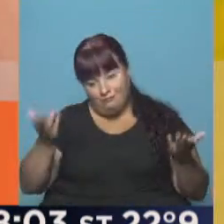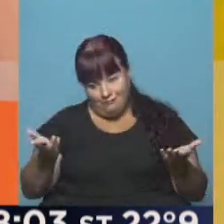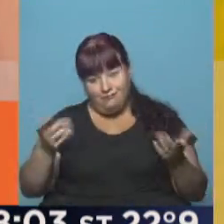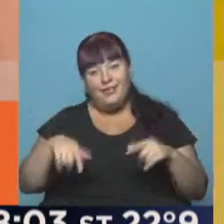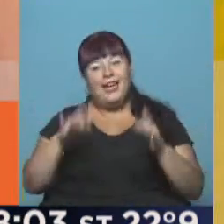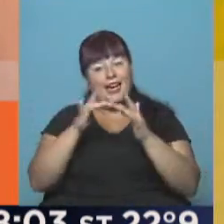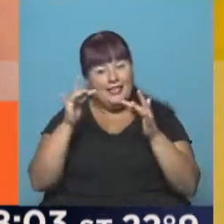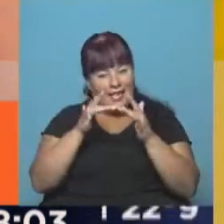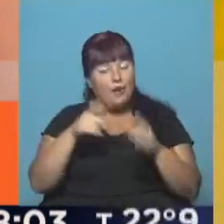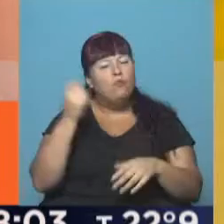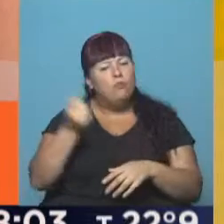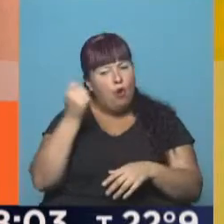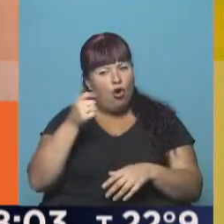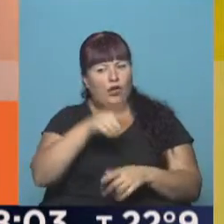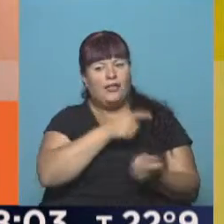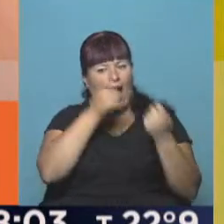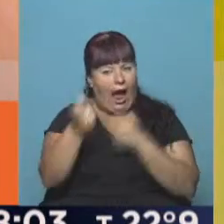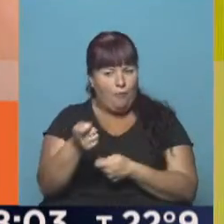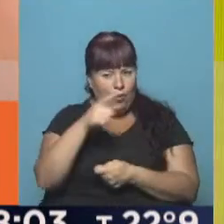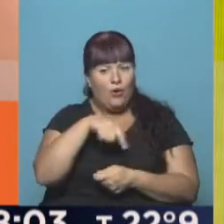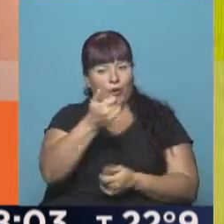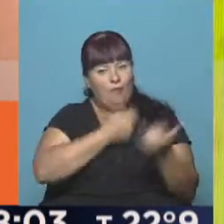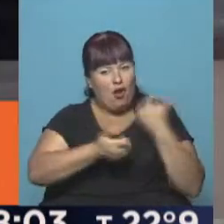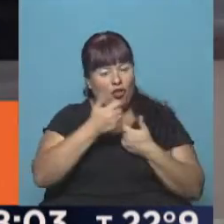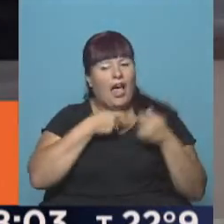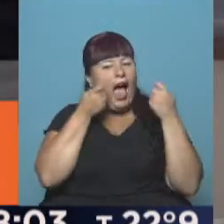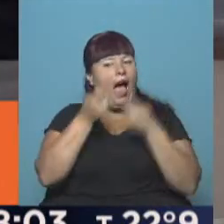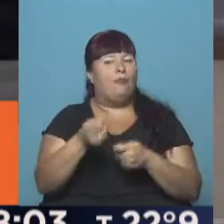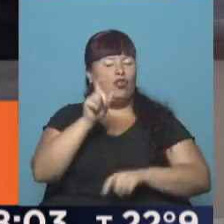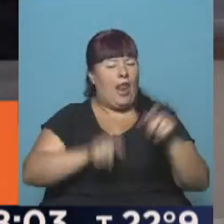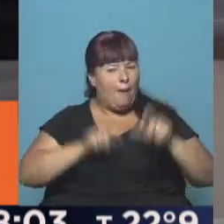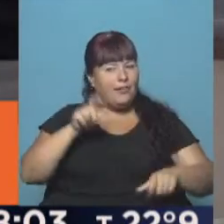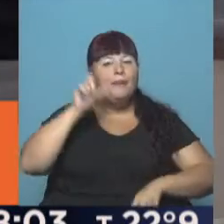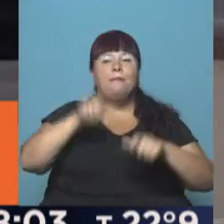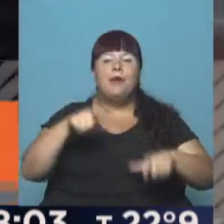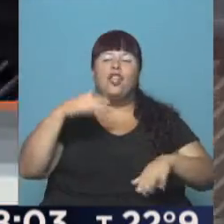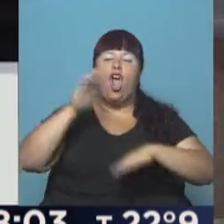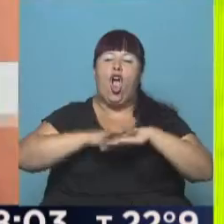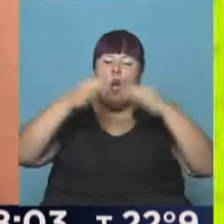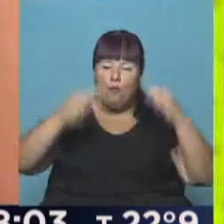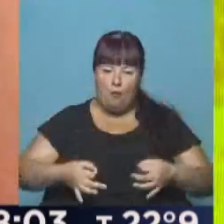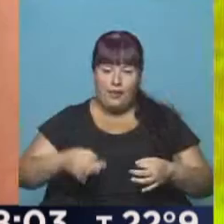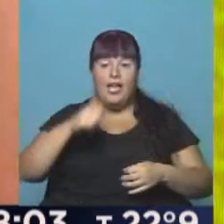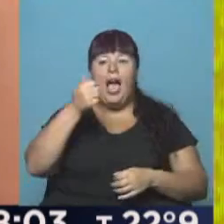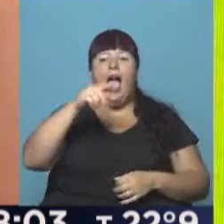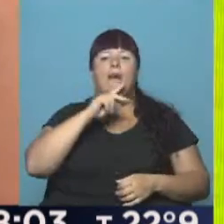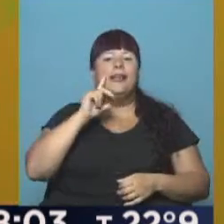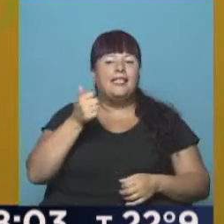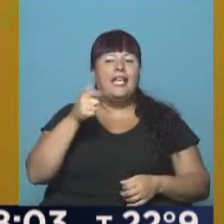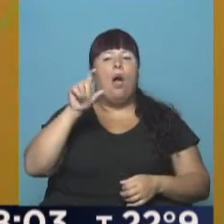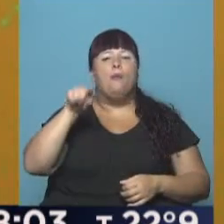está la página de internet porque es muy importante el apoyo. Usted nos ha dicho el apoyo popular, que la gente se comprometa ahí en